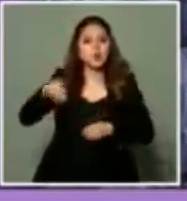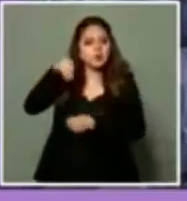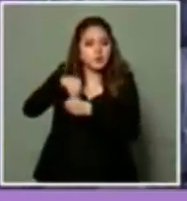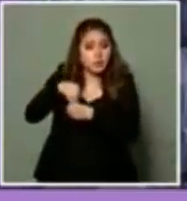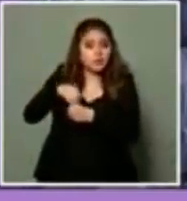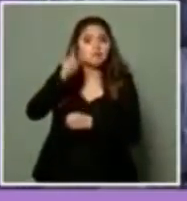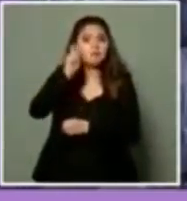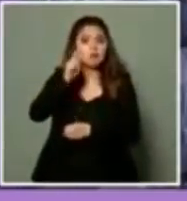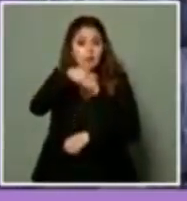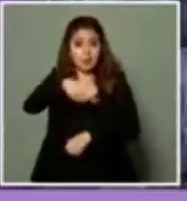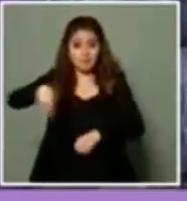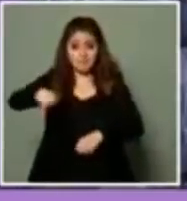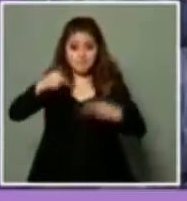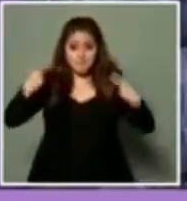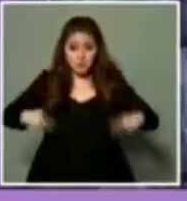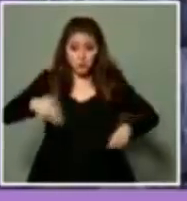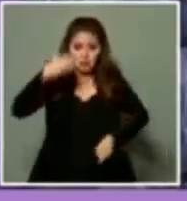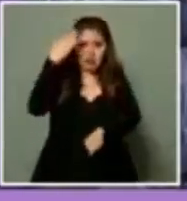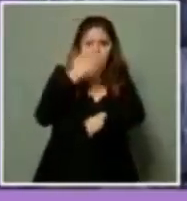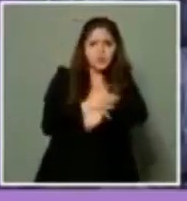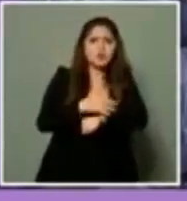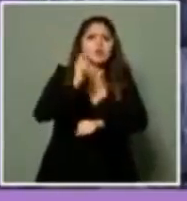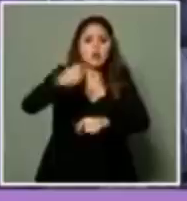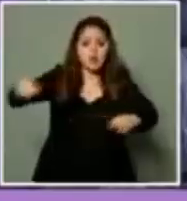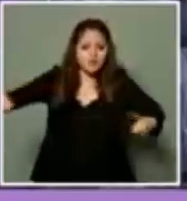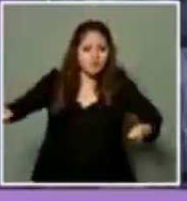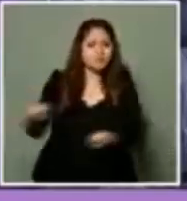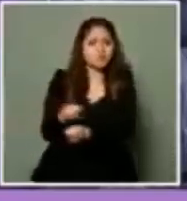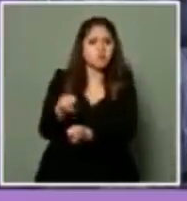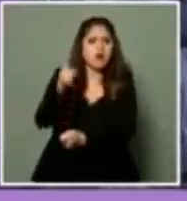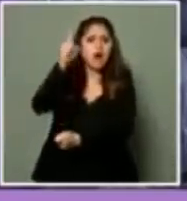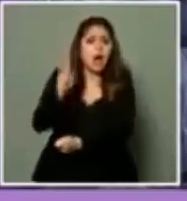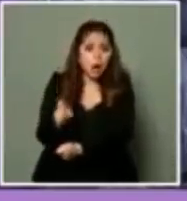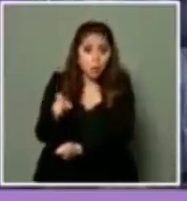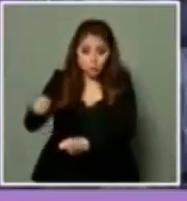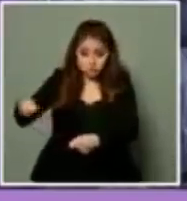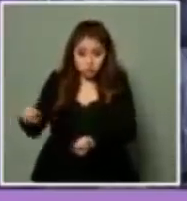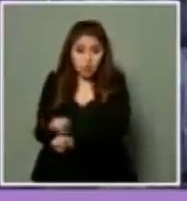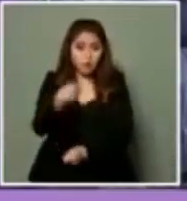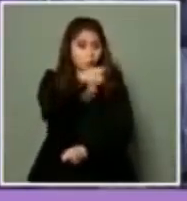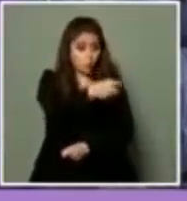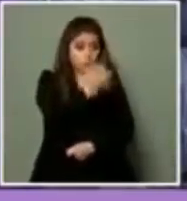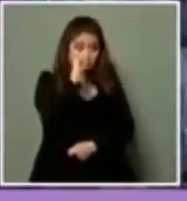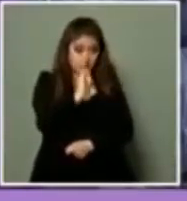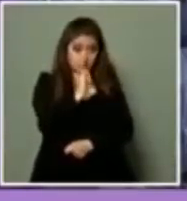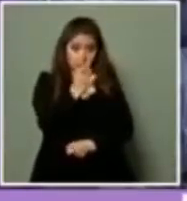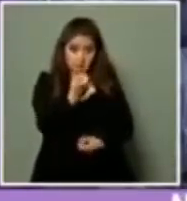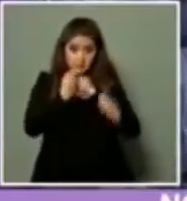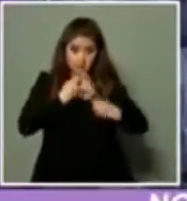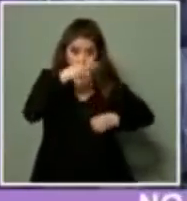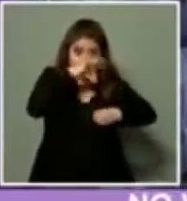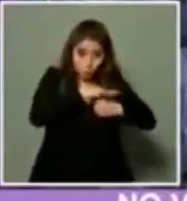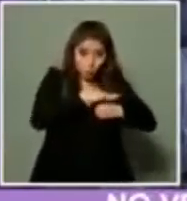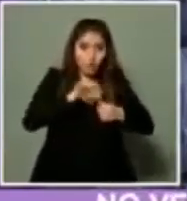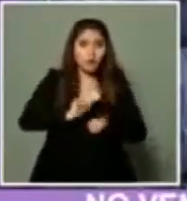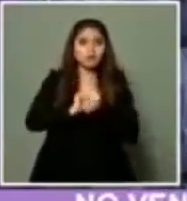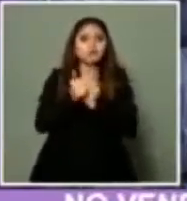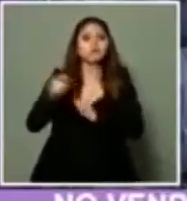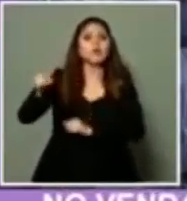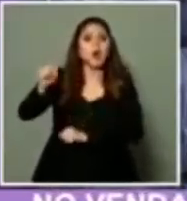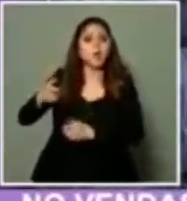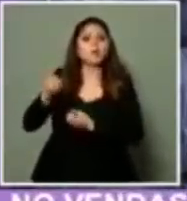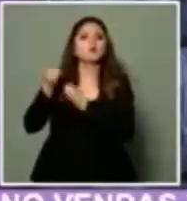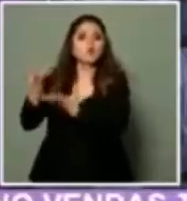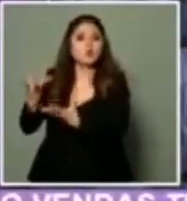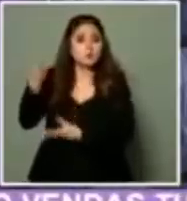se atreva a cerrar una válvula para poder hacer presión de forma política que acaba perjudicando a la gente.